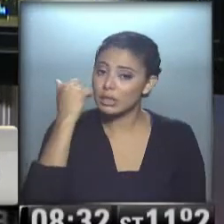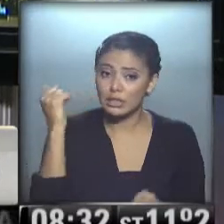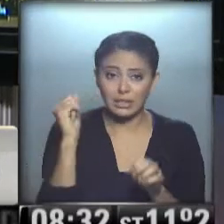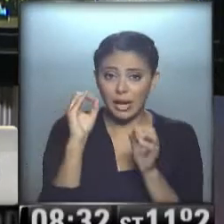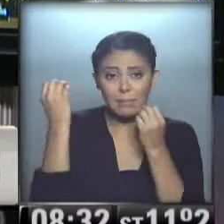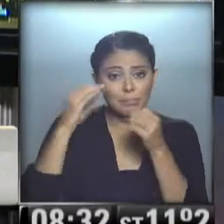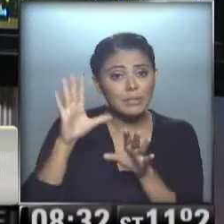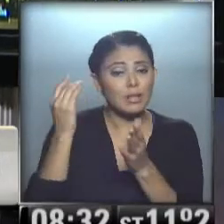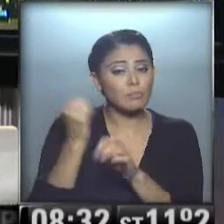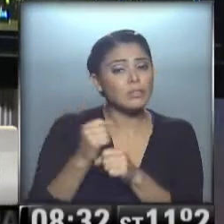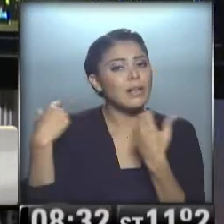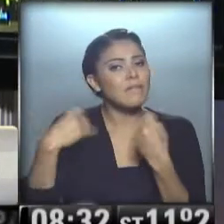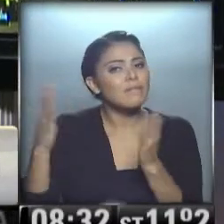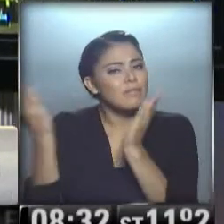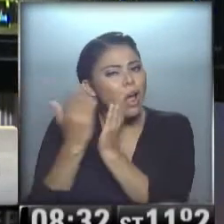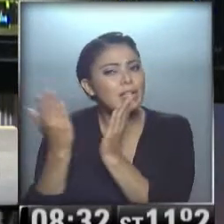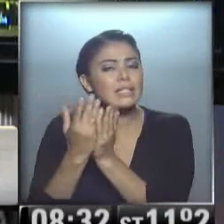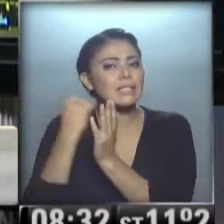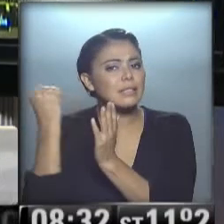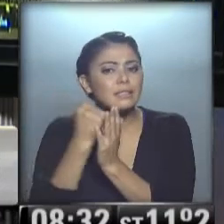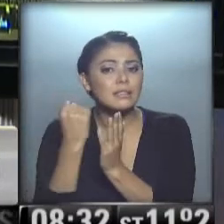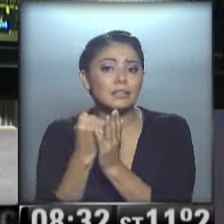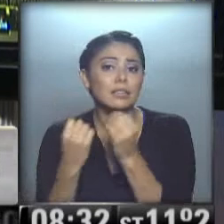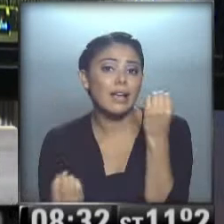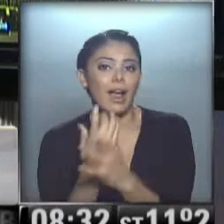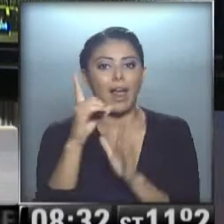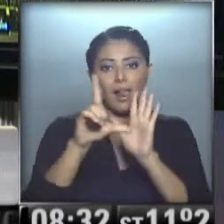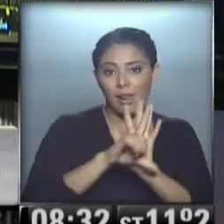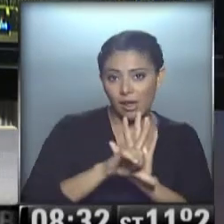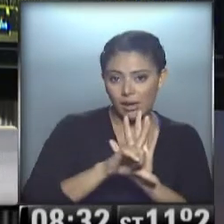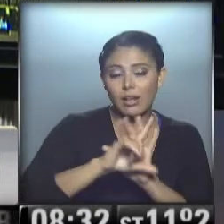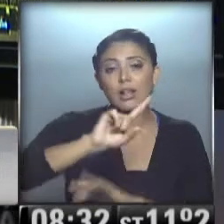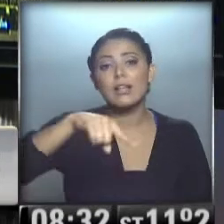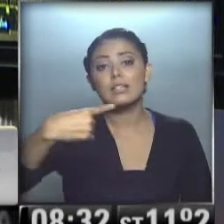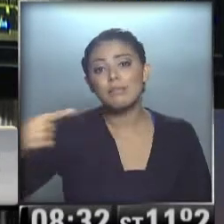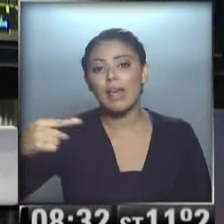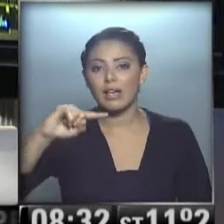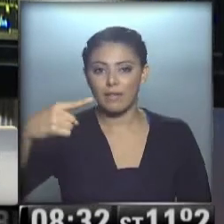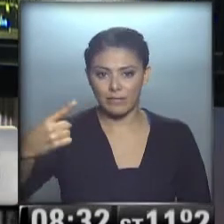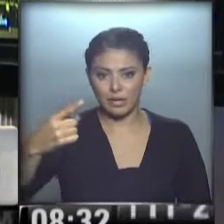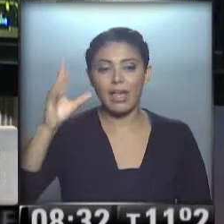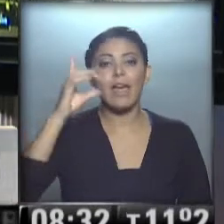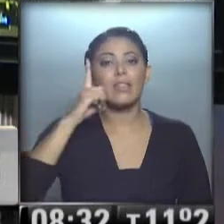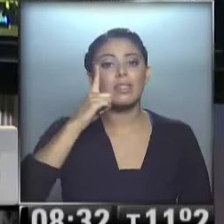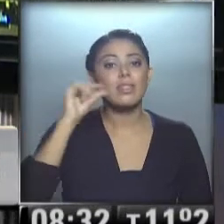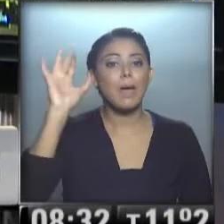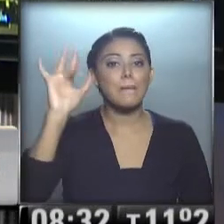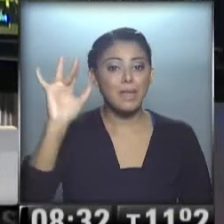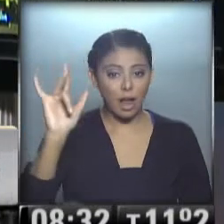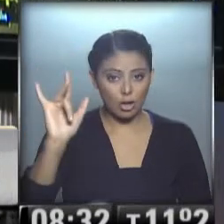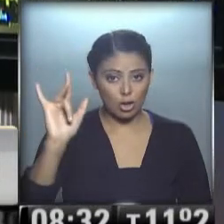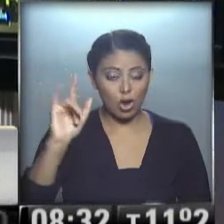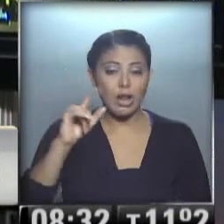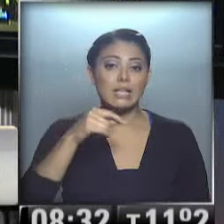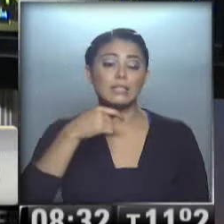esta iniciativa, de analizarlo, tratarlo, de convertirlo en ley la próxima semana, el próximo día miércoles, con la sanción en